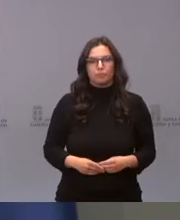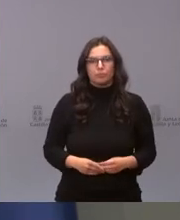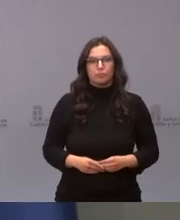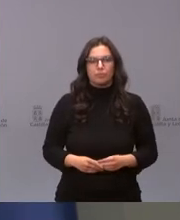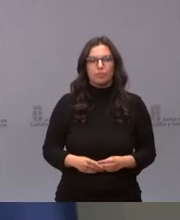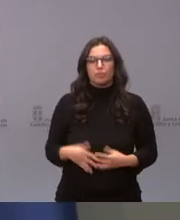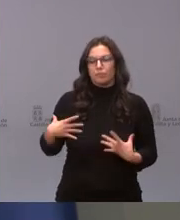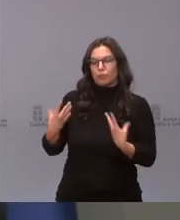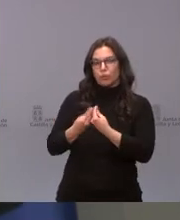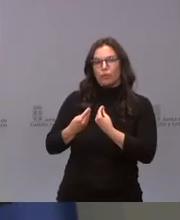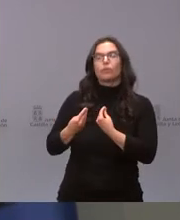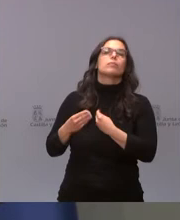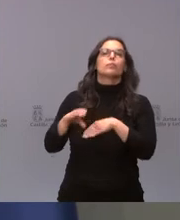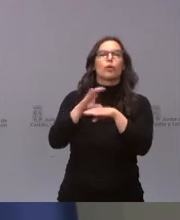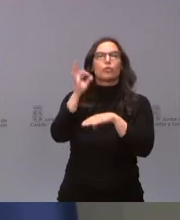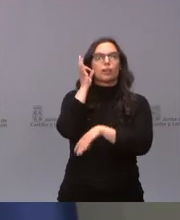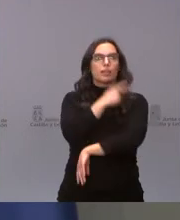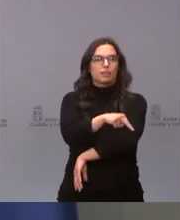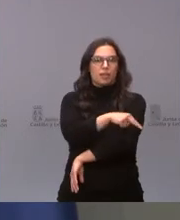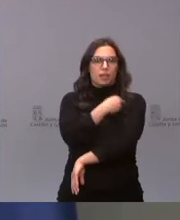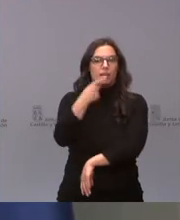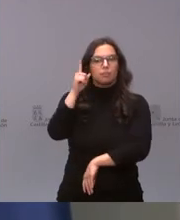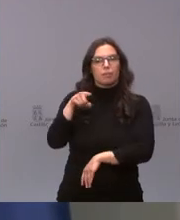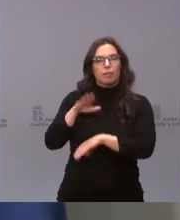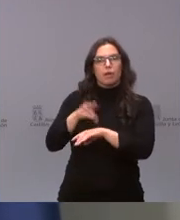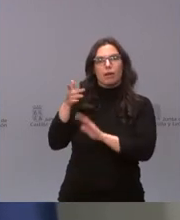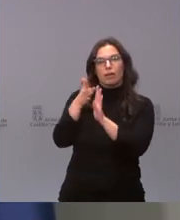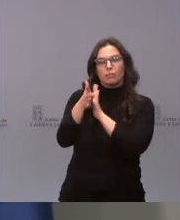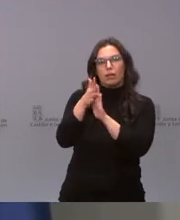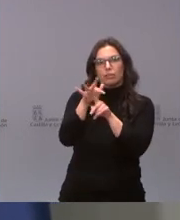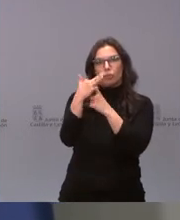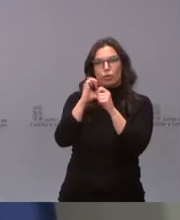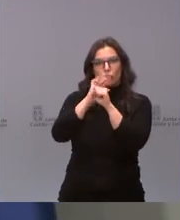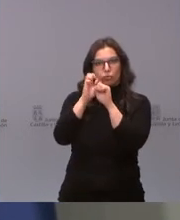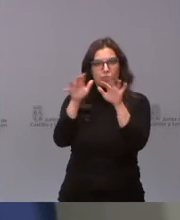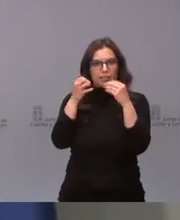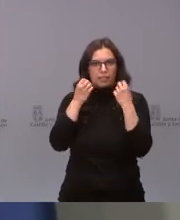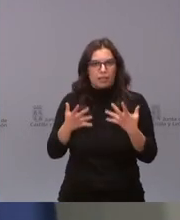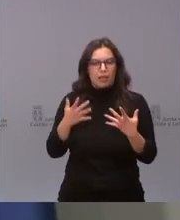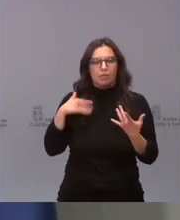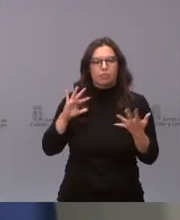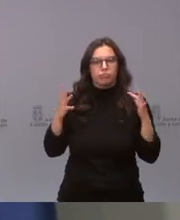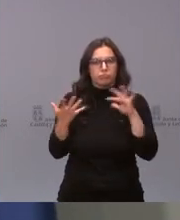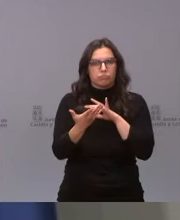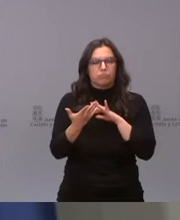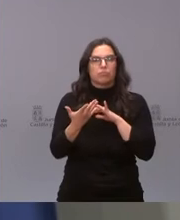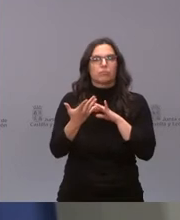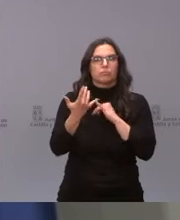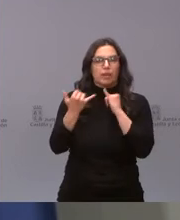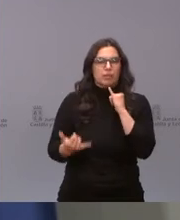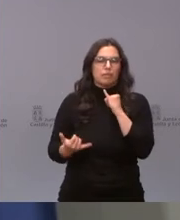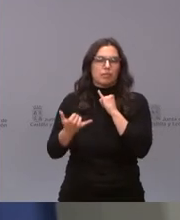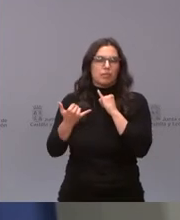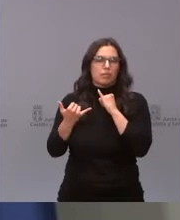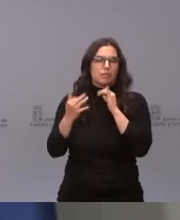Nos acompaña hoy la consejera de Sanidad, también para dar cuenta de la situación epidemiológica y de la evolución de la crisis